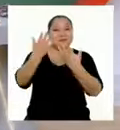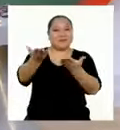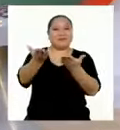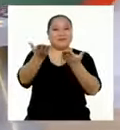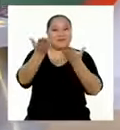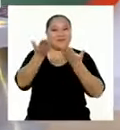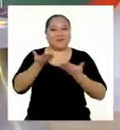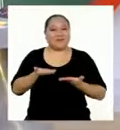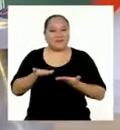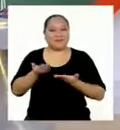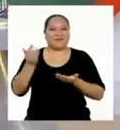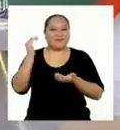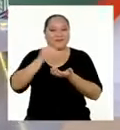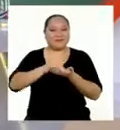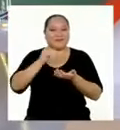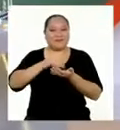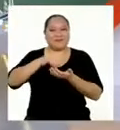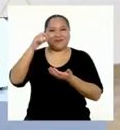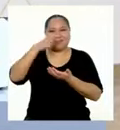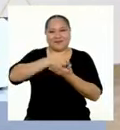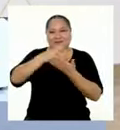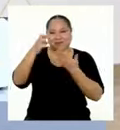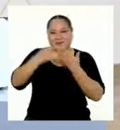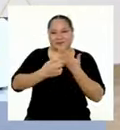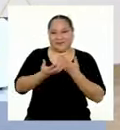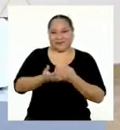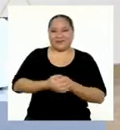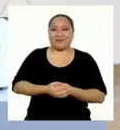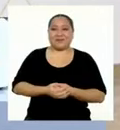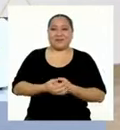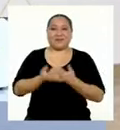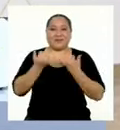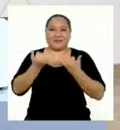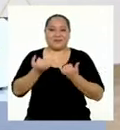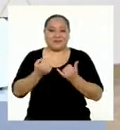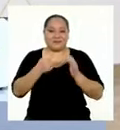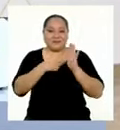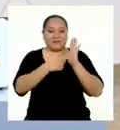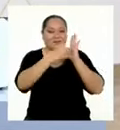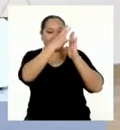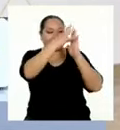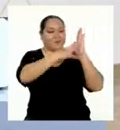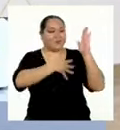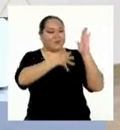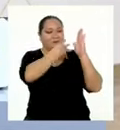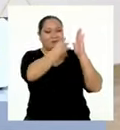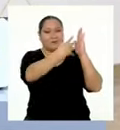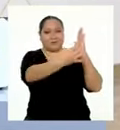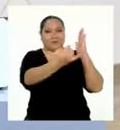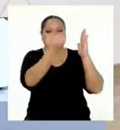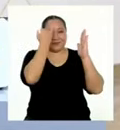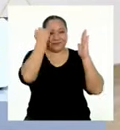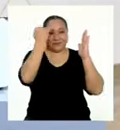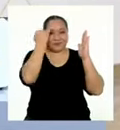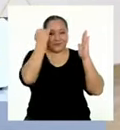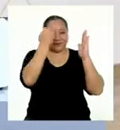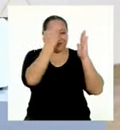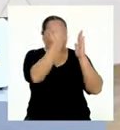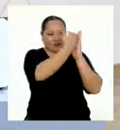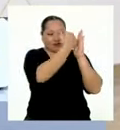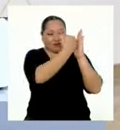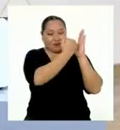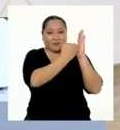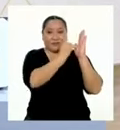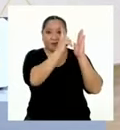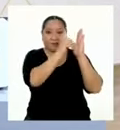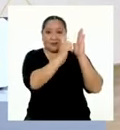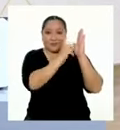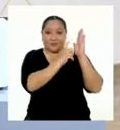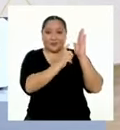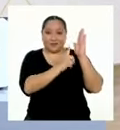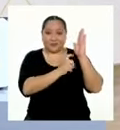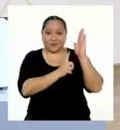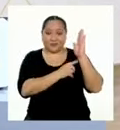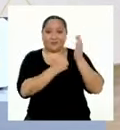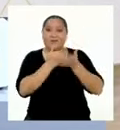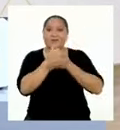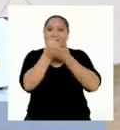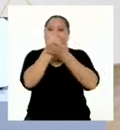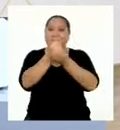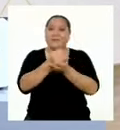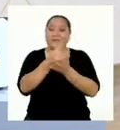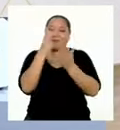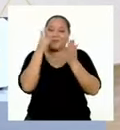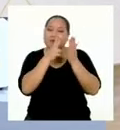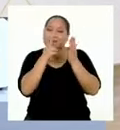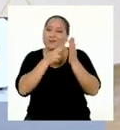Bienvenidas y bienvenidos de vuelta al programa. Aquí tenemos nuestra tabla de criterios, subcriterios y preguntas que nos ayudarán en la